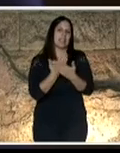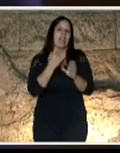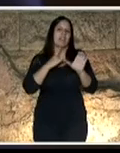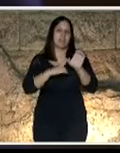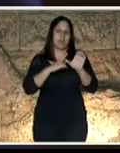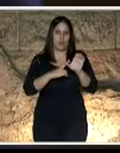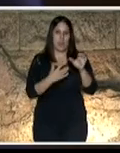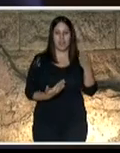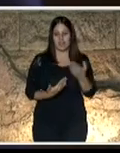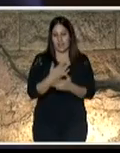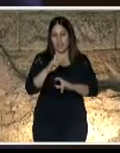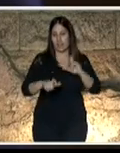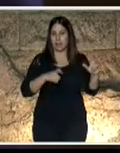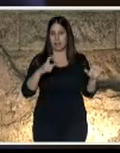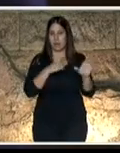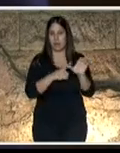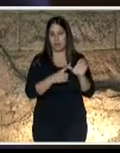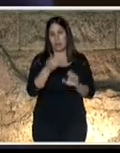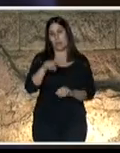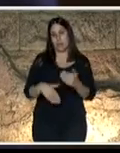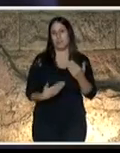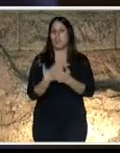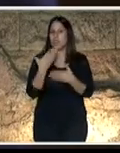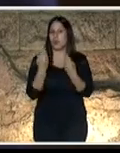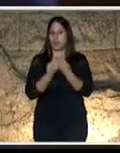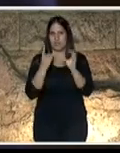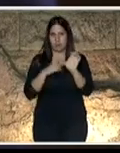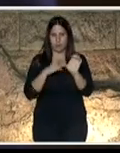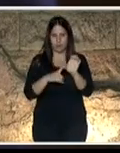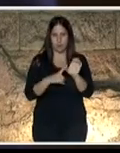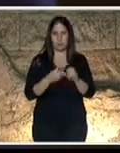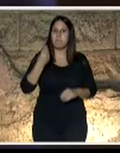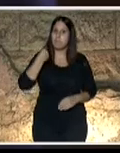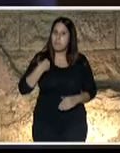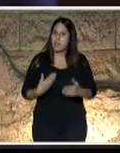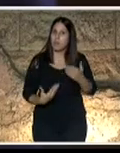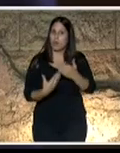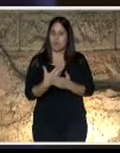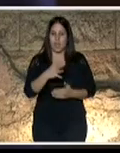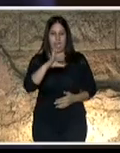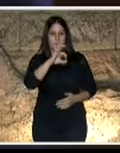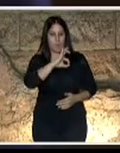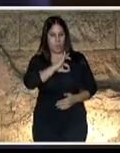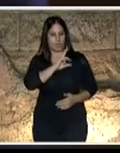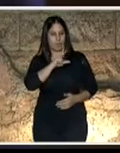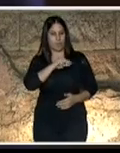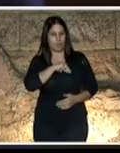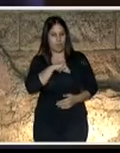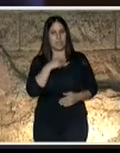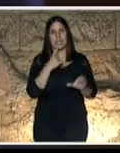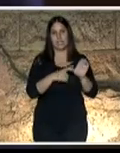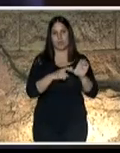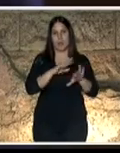de los Extremeños y de su Junta de Extremadura. Día en el que han impuesto las medallas de la Junta de Extremadura